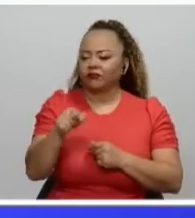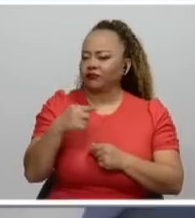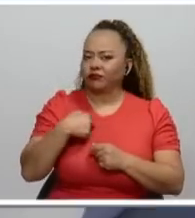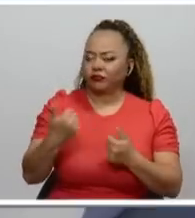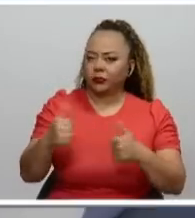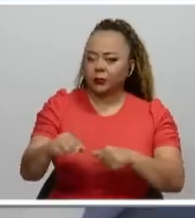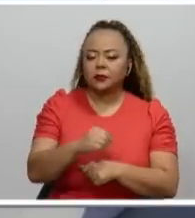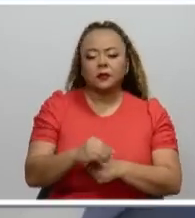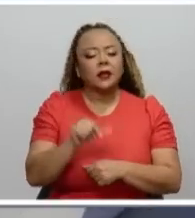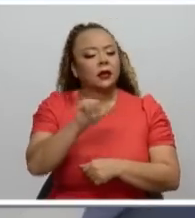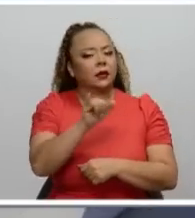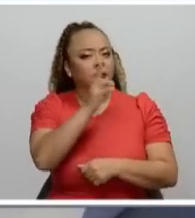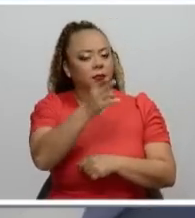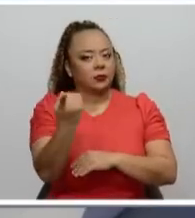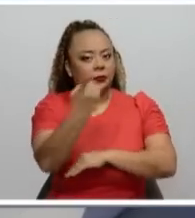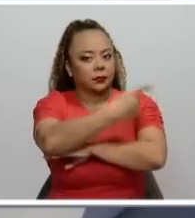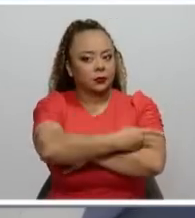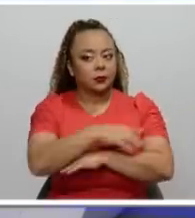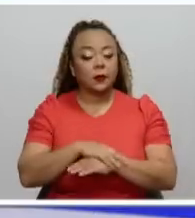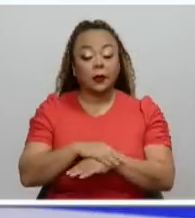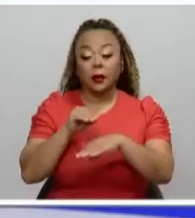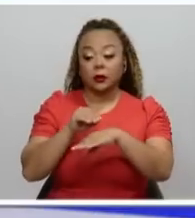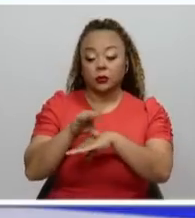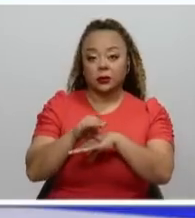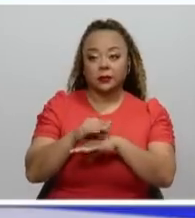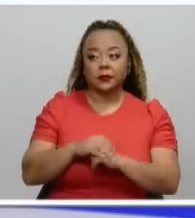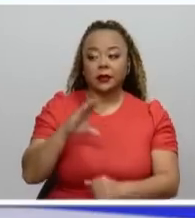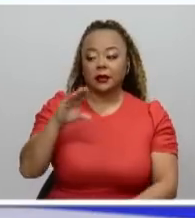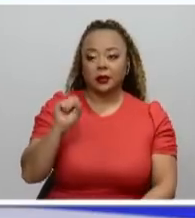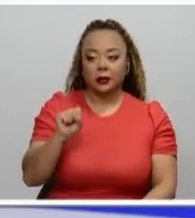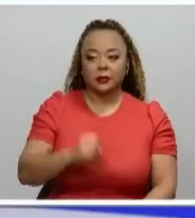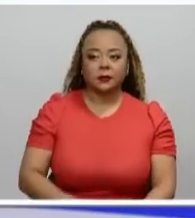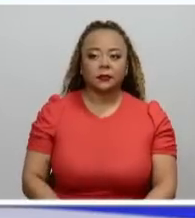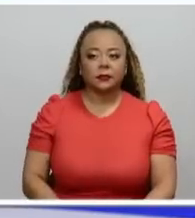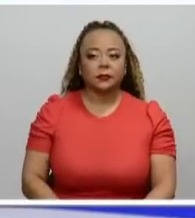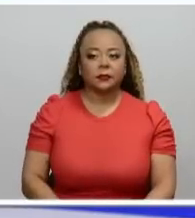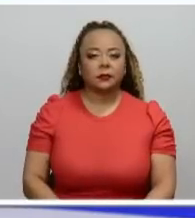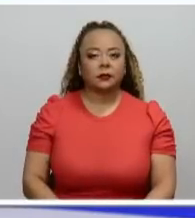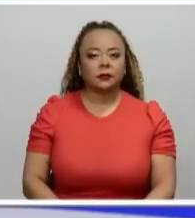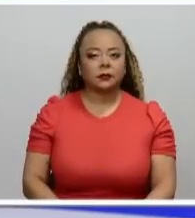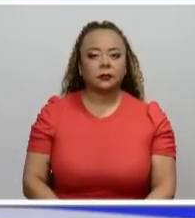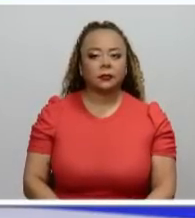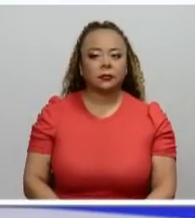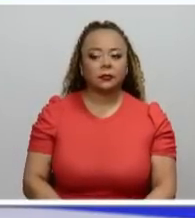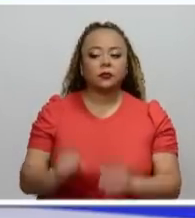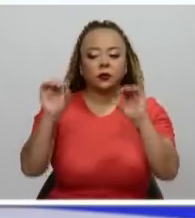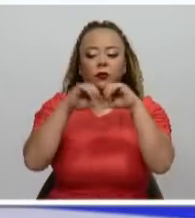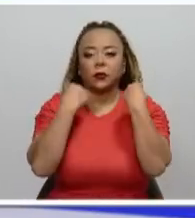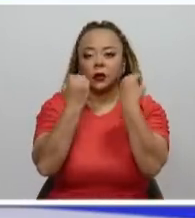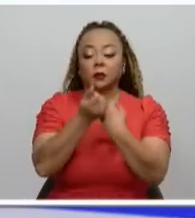coincide en el día en que en Suiza el Sí es que es un una organización